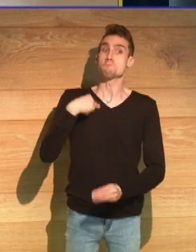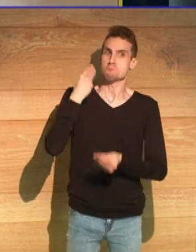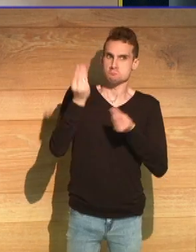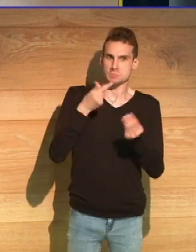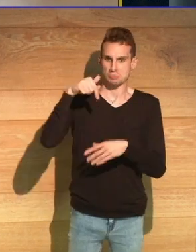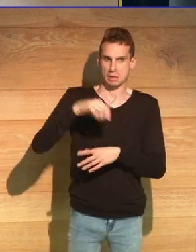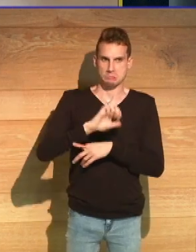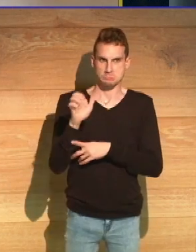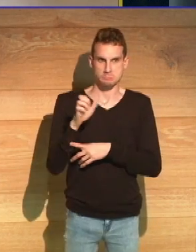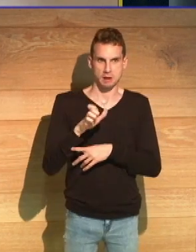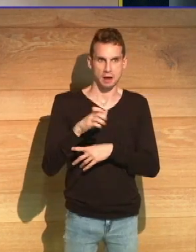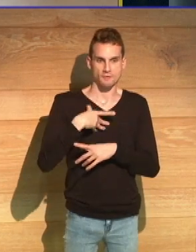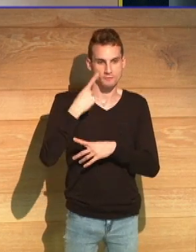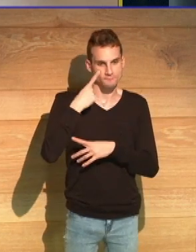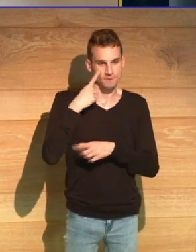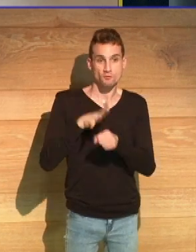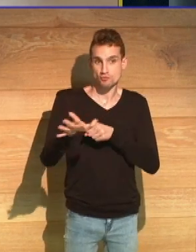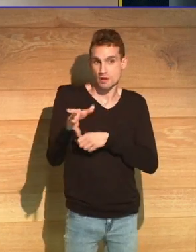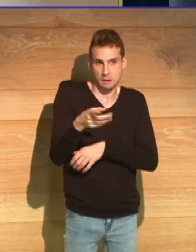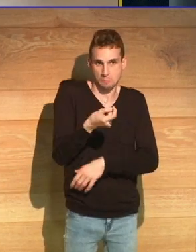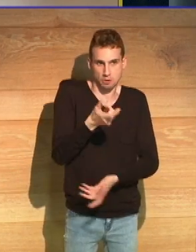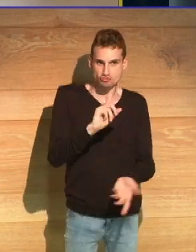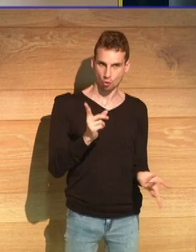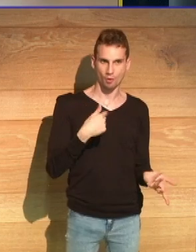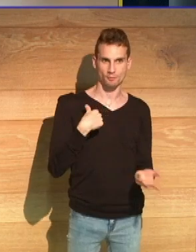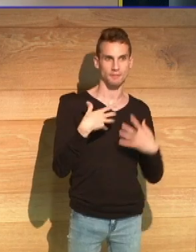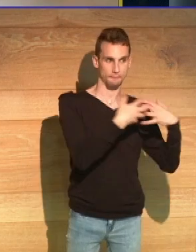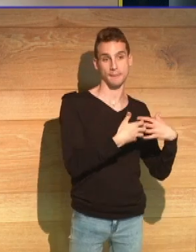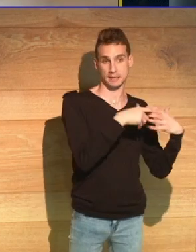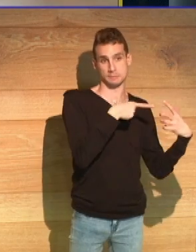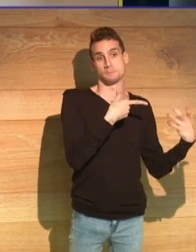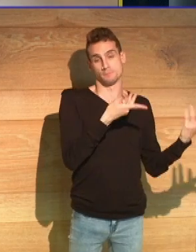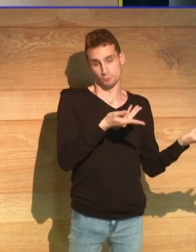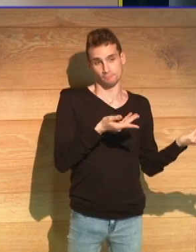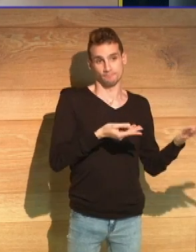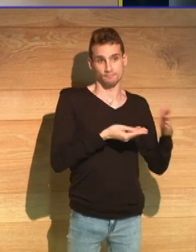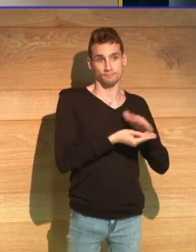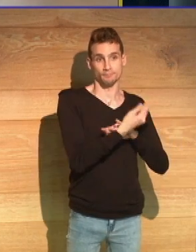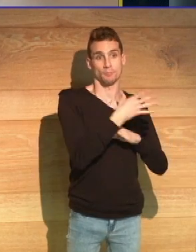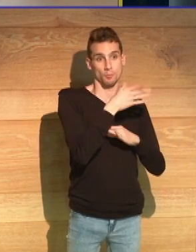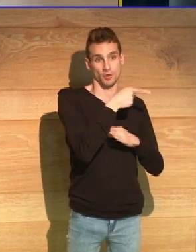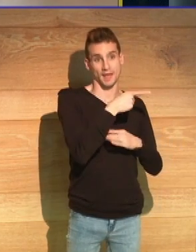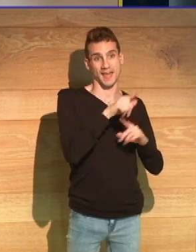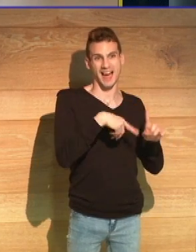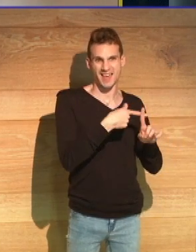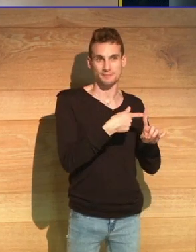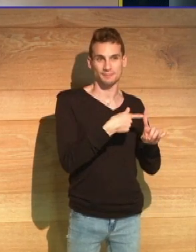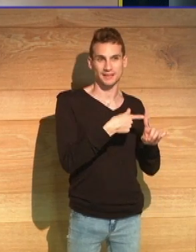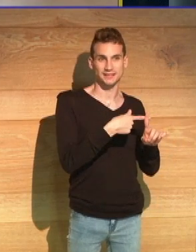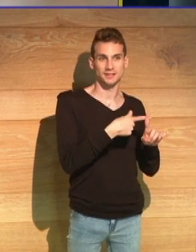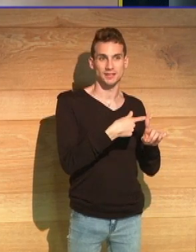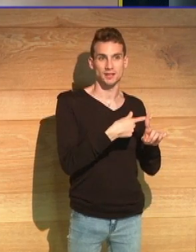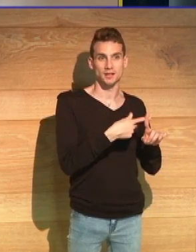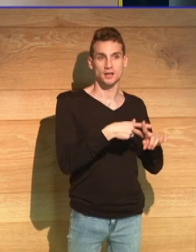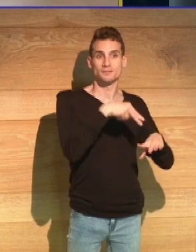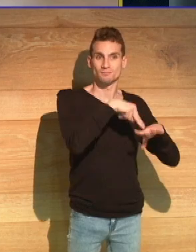calado tanto, como el hecho de que en su país, en Estados Unidos, donde tuvo una incidencia muy grande por ser además una presencia en la